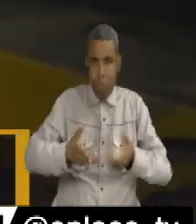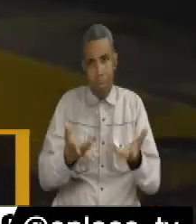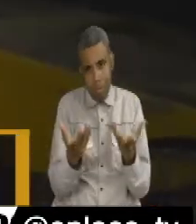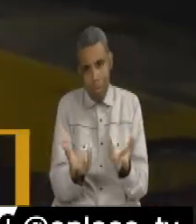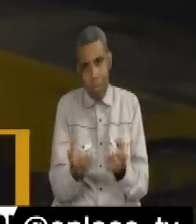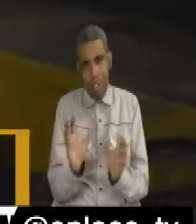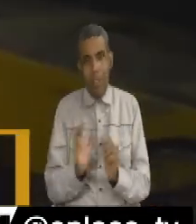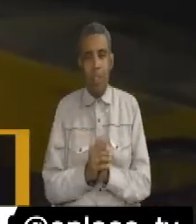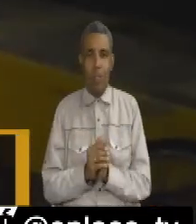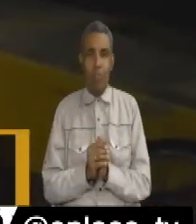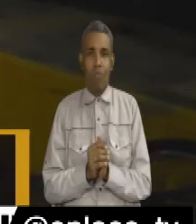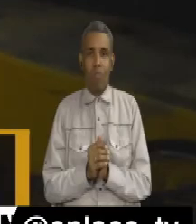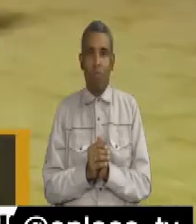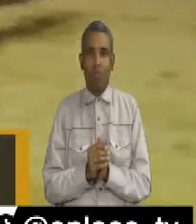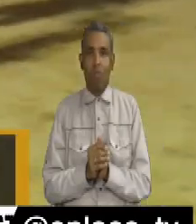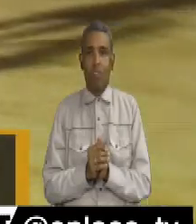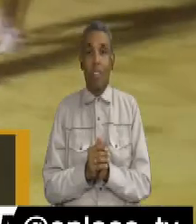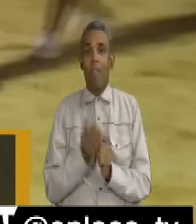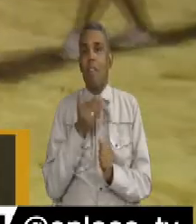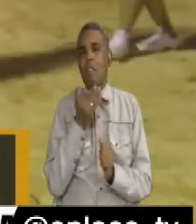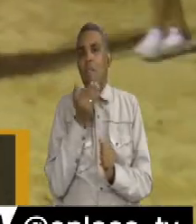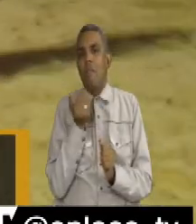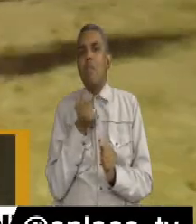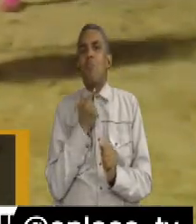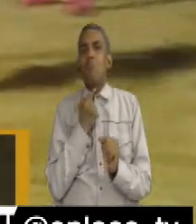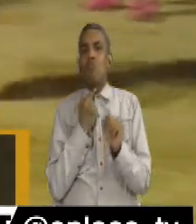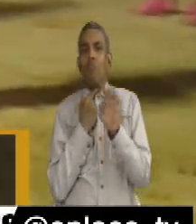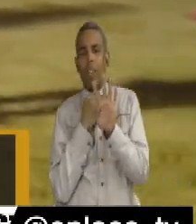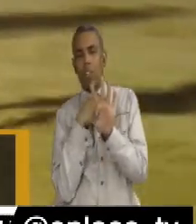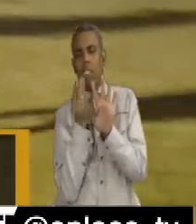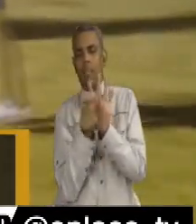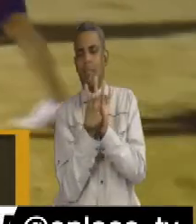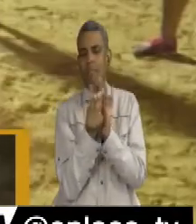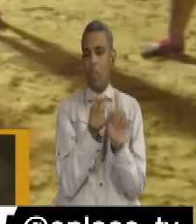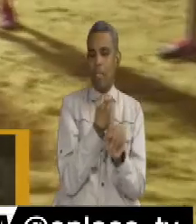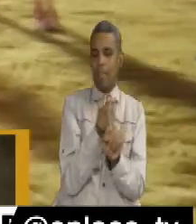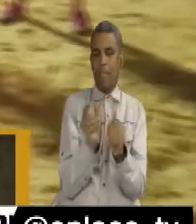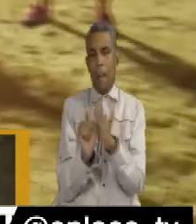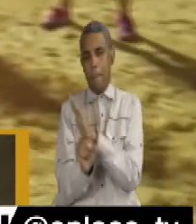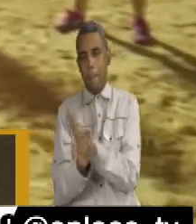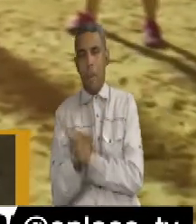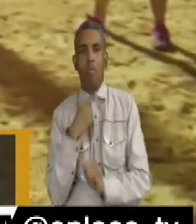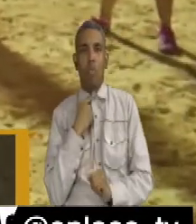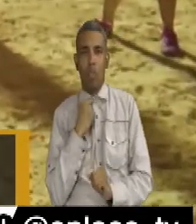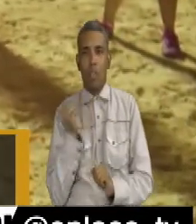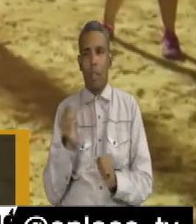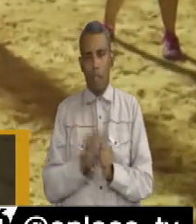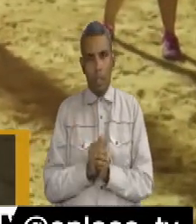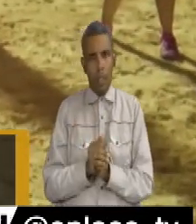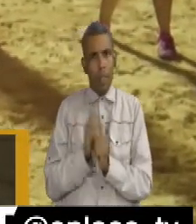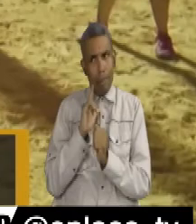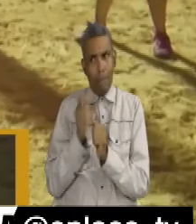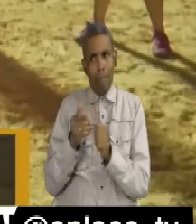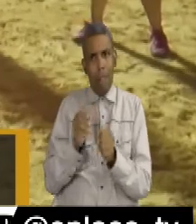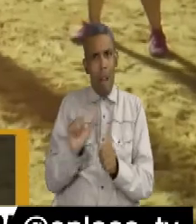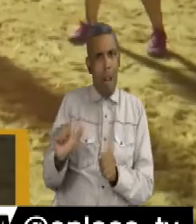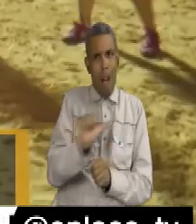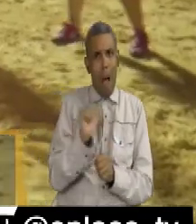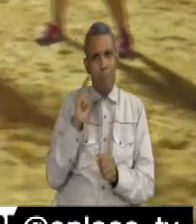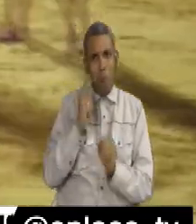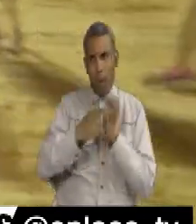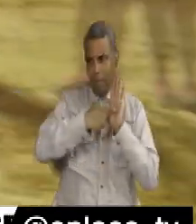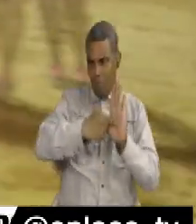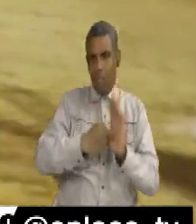me gusta mucho ser puntera. Los protagonistas de estos encuentros deportivos resaltan estos espacios donde ellas se pueden mostrar